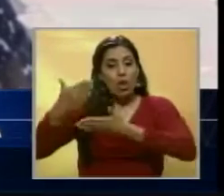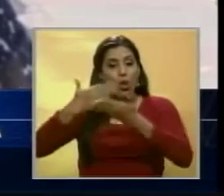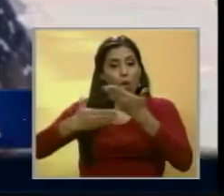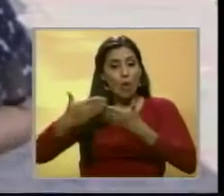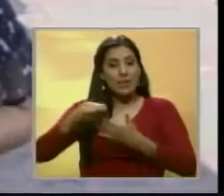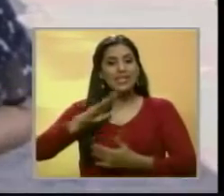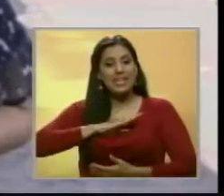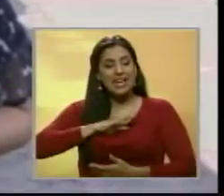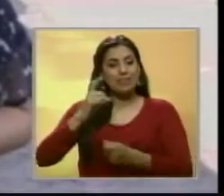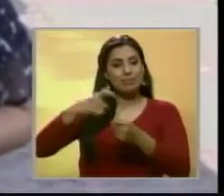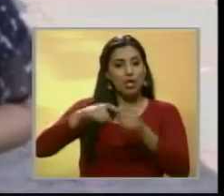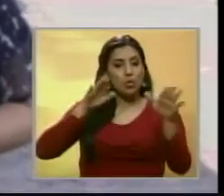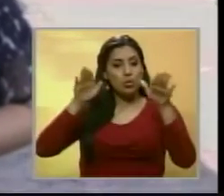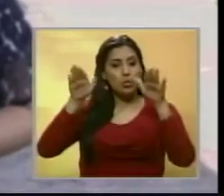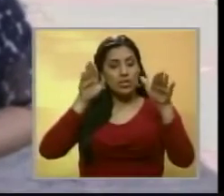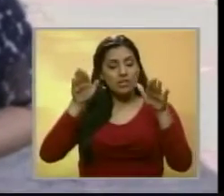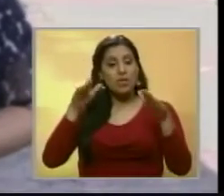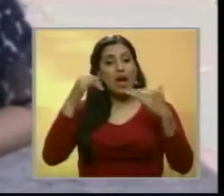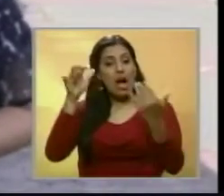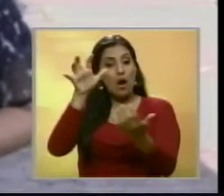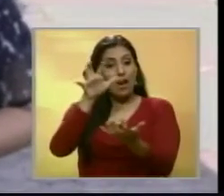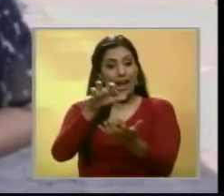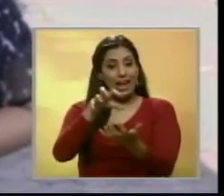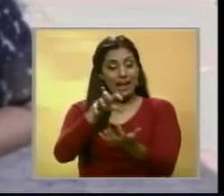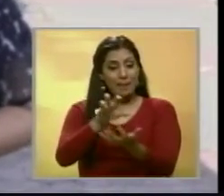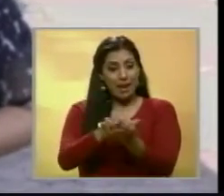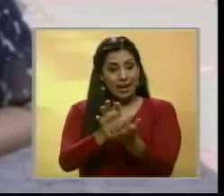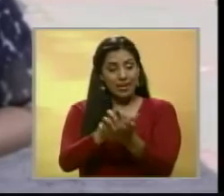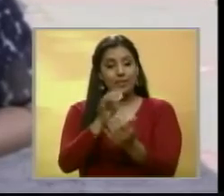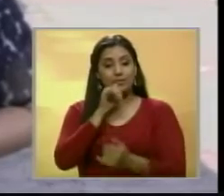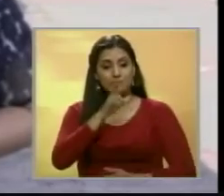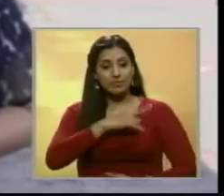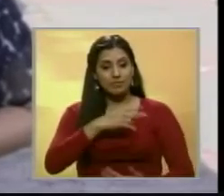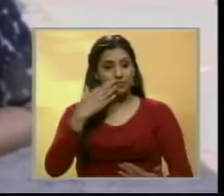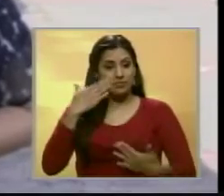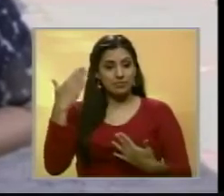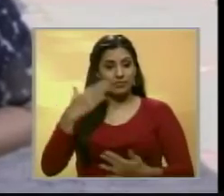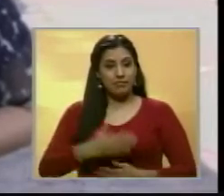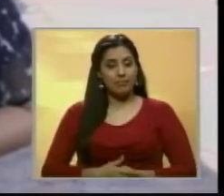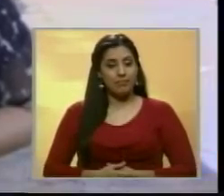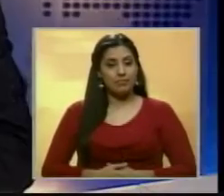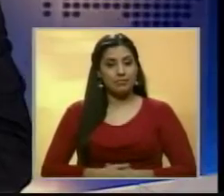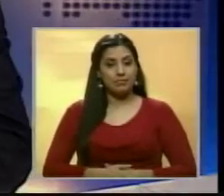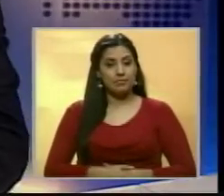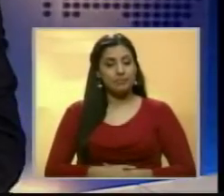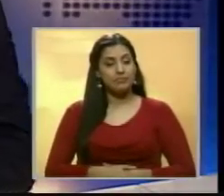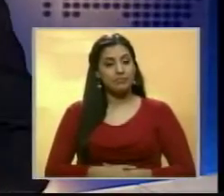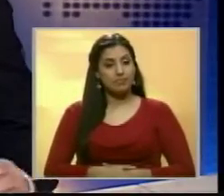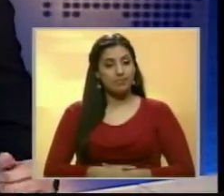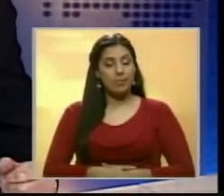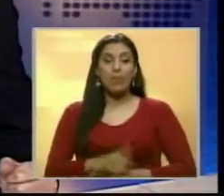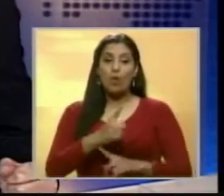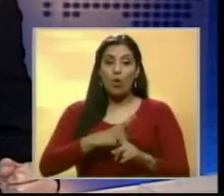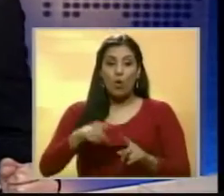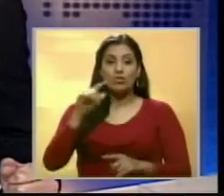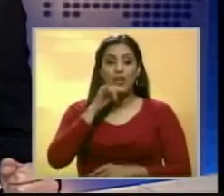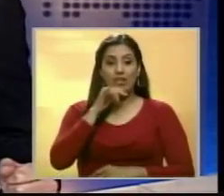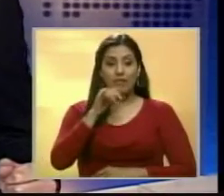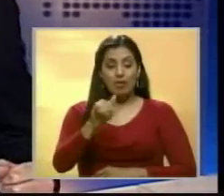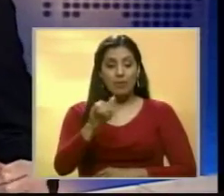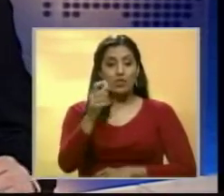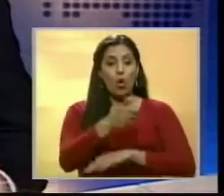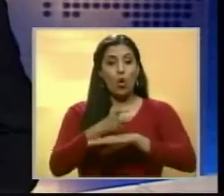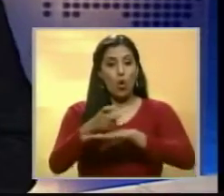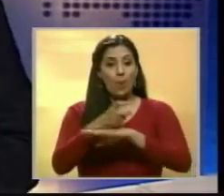comerciales que dependen del turismo. En el estado Nueva Esparta, María Marcano, Noticiero Venevisión. Y entre otras informaciones,